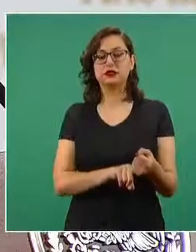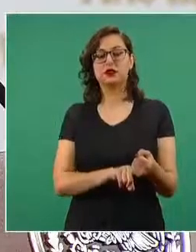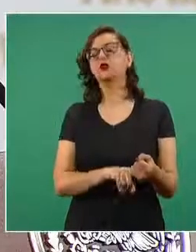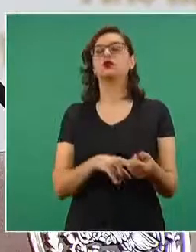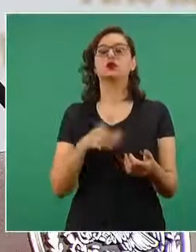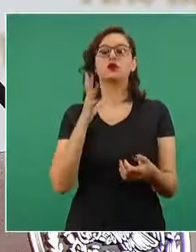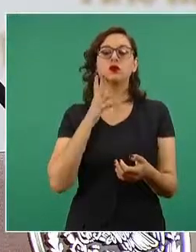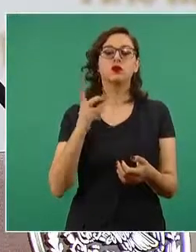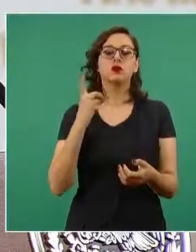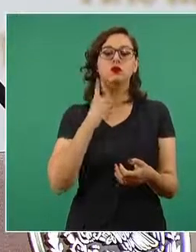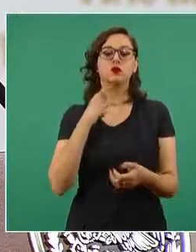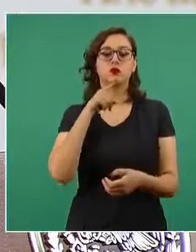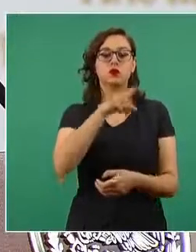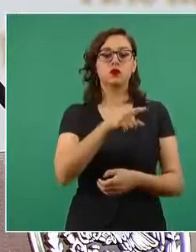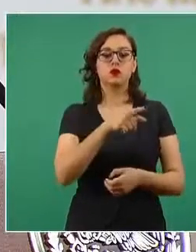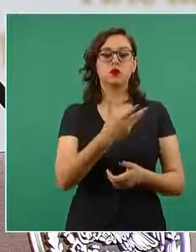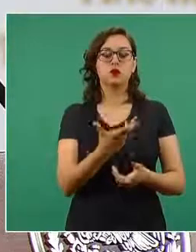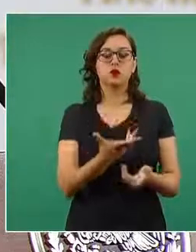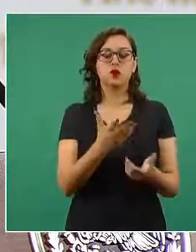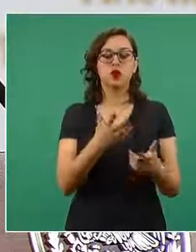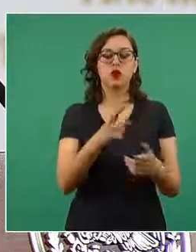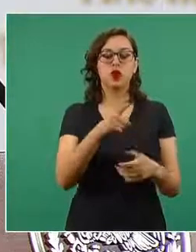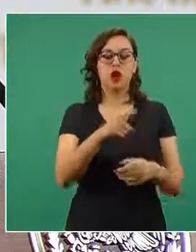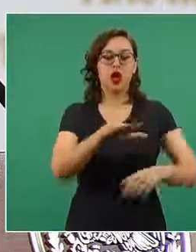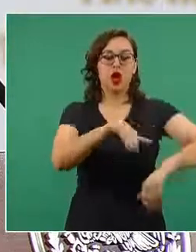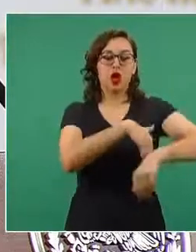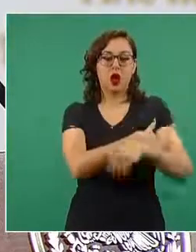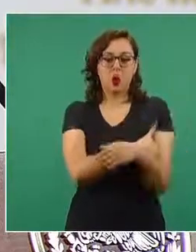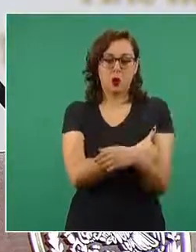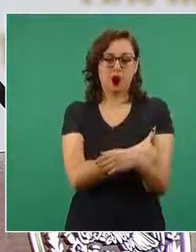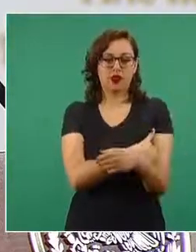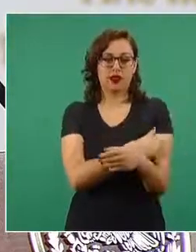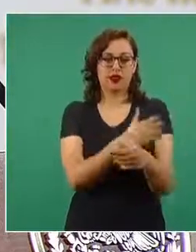una parte del edificio del Congreso,